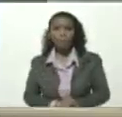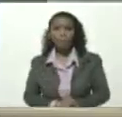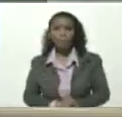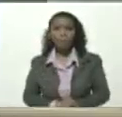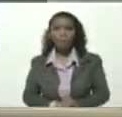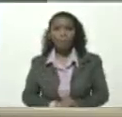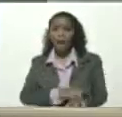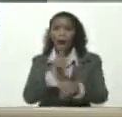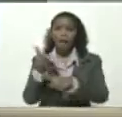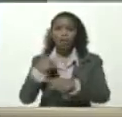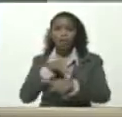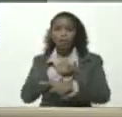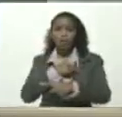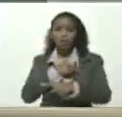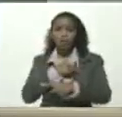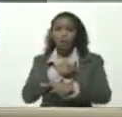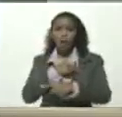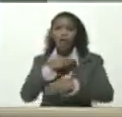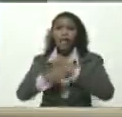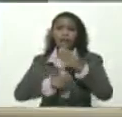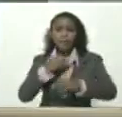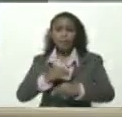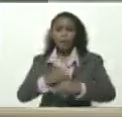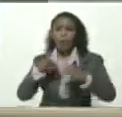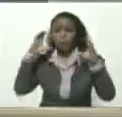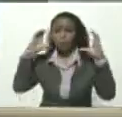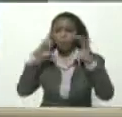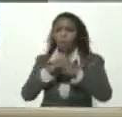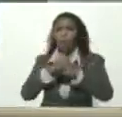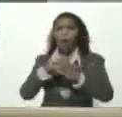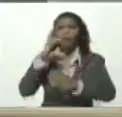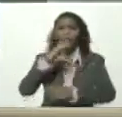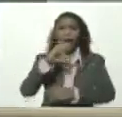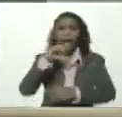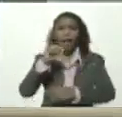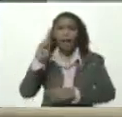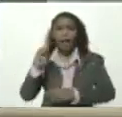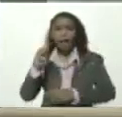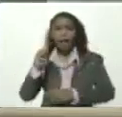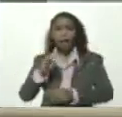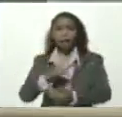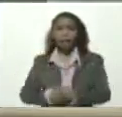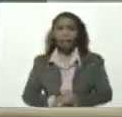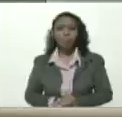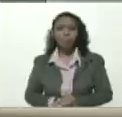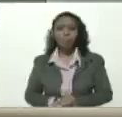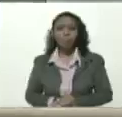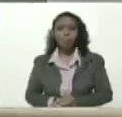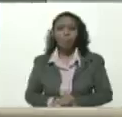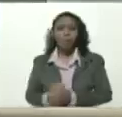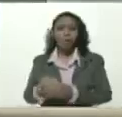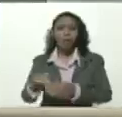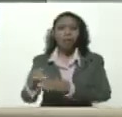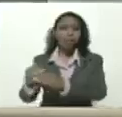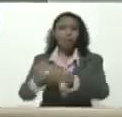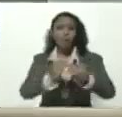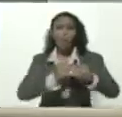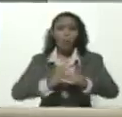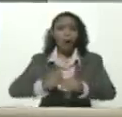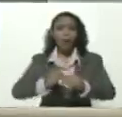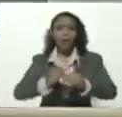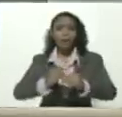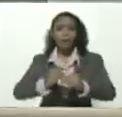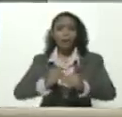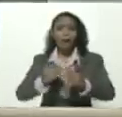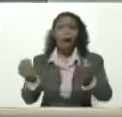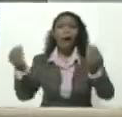Y ahí nosotros fuimos muy enfáticos, el Consejo Nacional Electoral, por unanimidad,